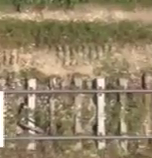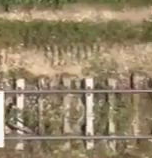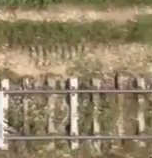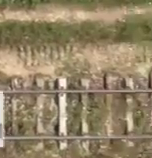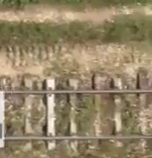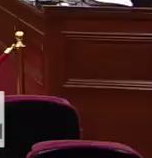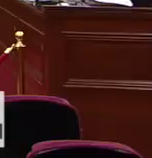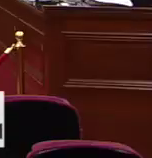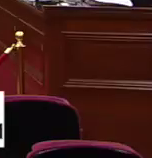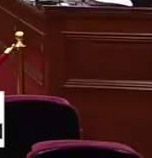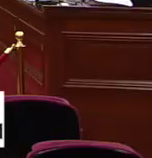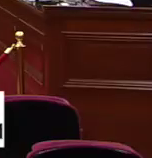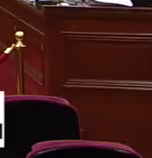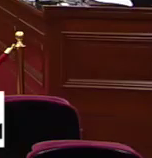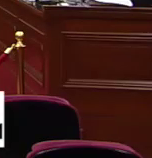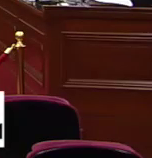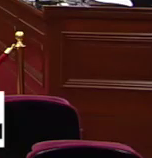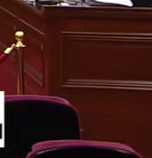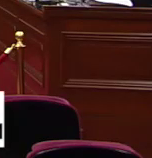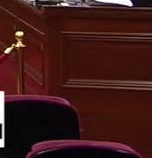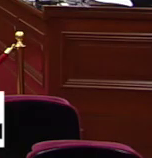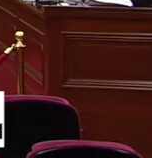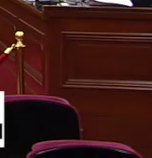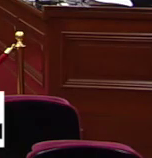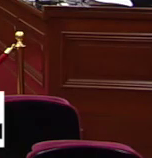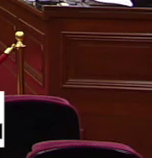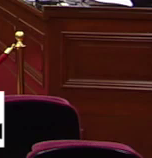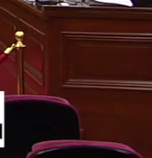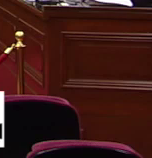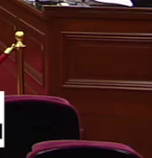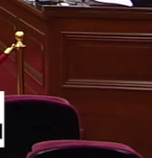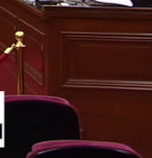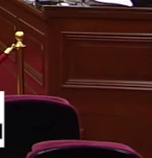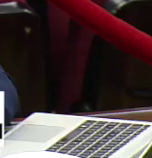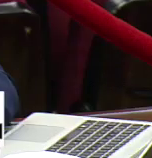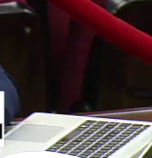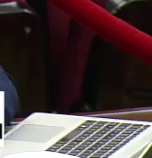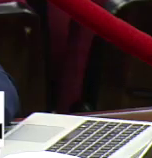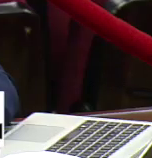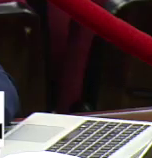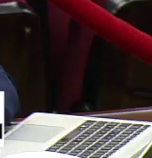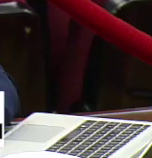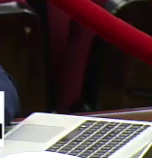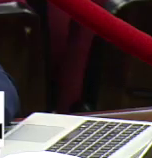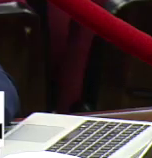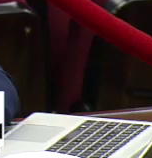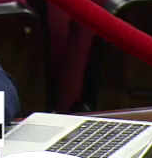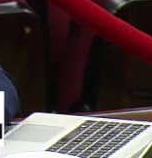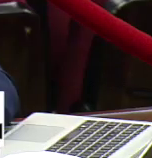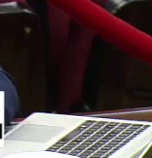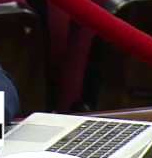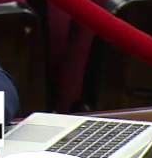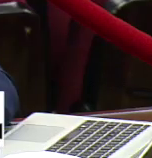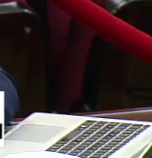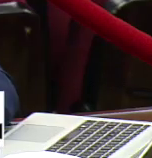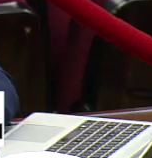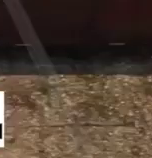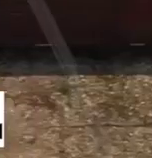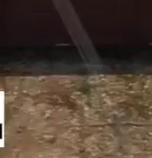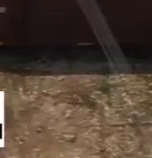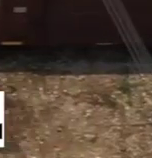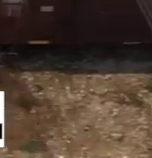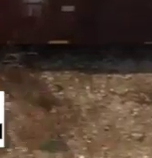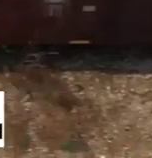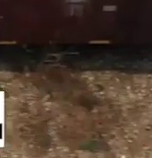diversos sectores. El Pleno determinaría si el acuerdo extiende el supuesto de reserva de información pública de la Ley General de